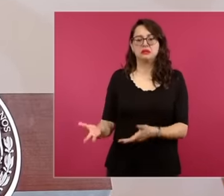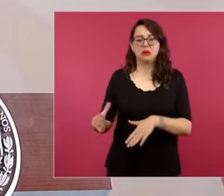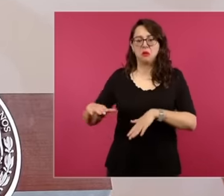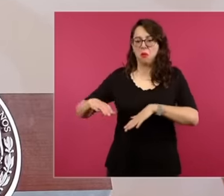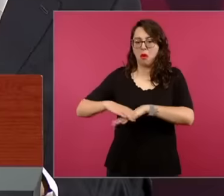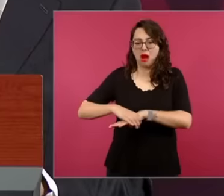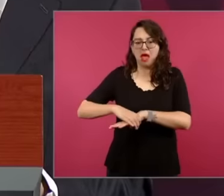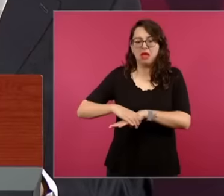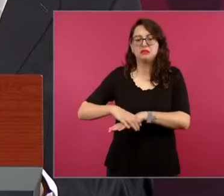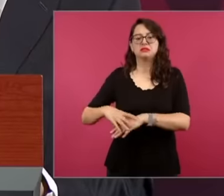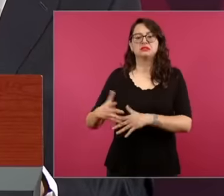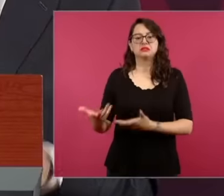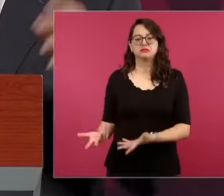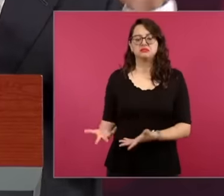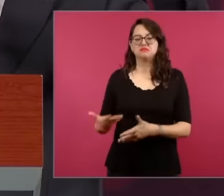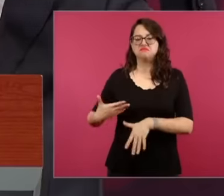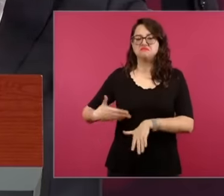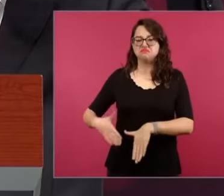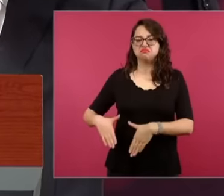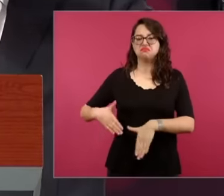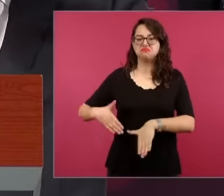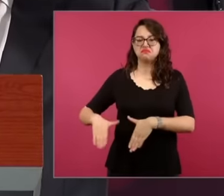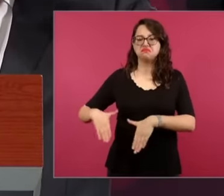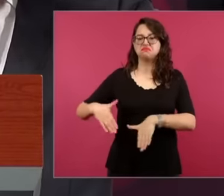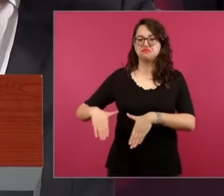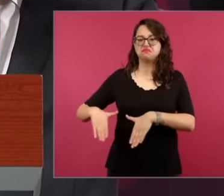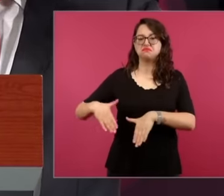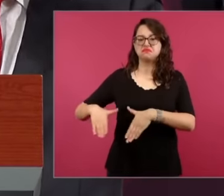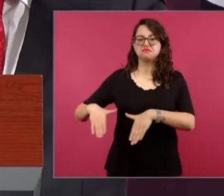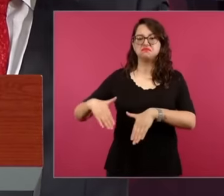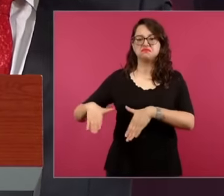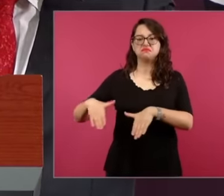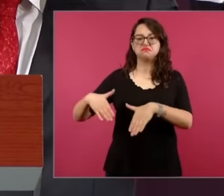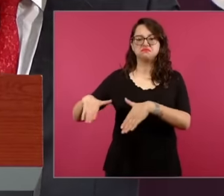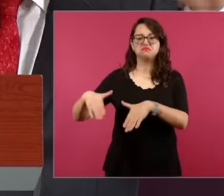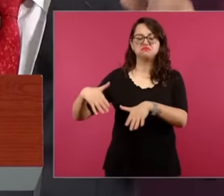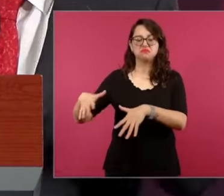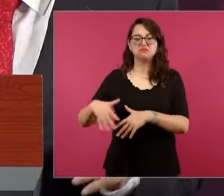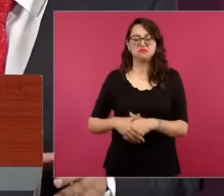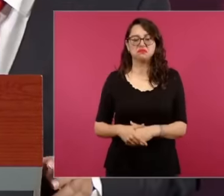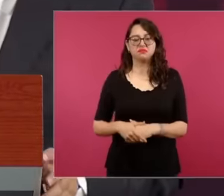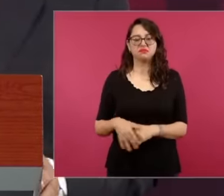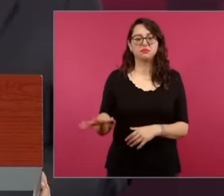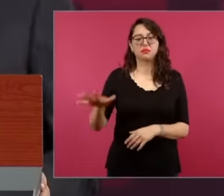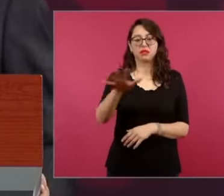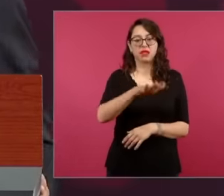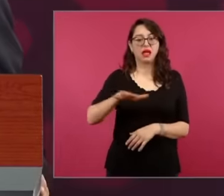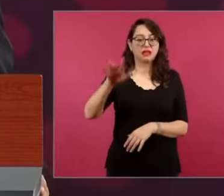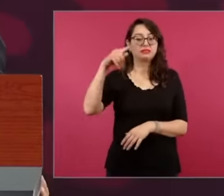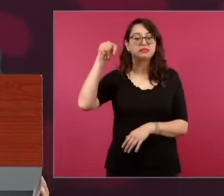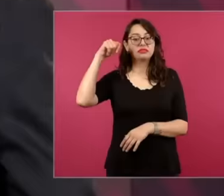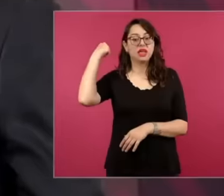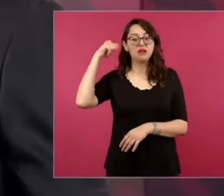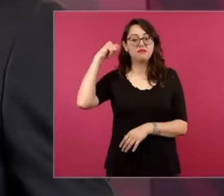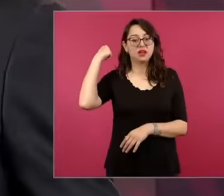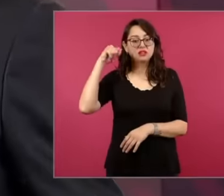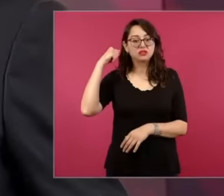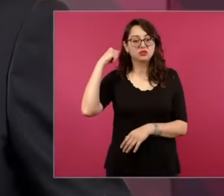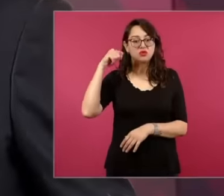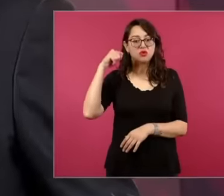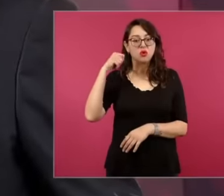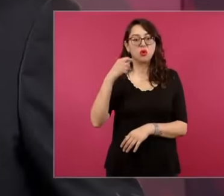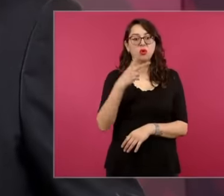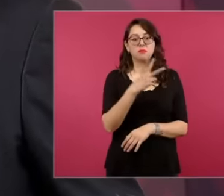guarache. ¿Y saben qué decía la gente de Villahermosa, algunos? De que no eran